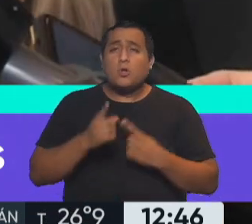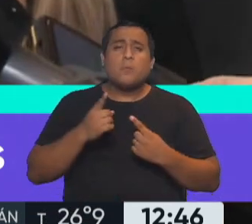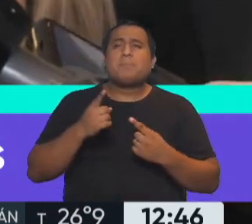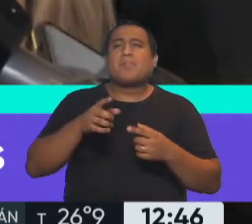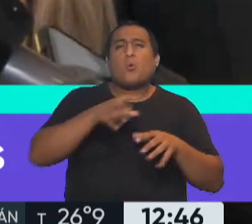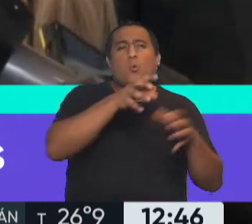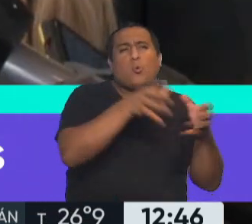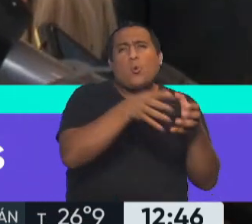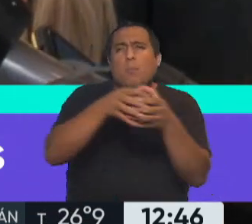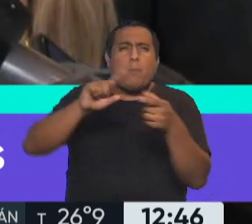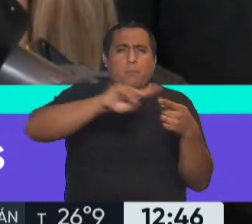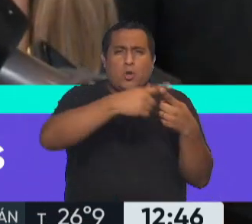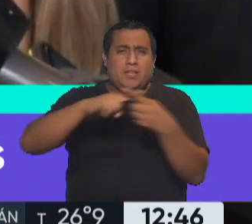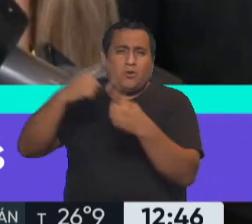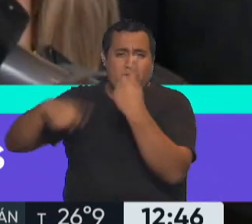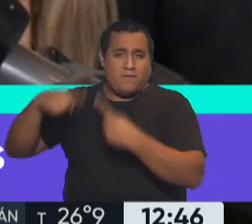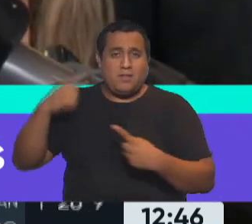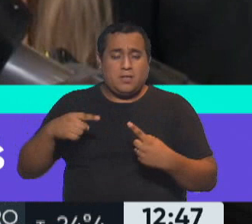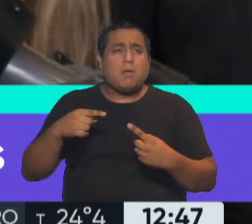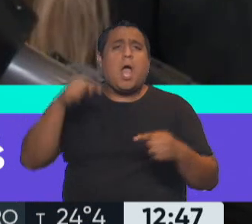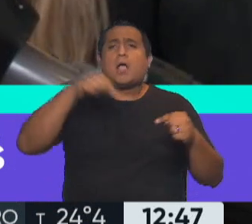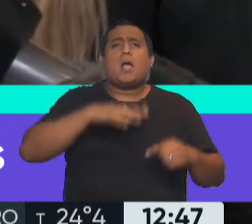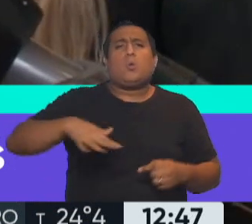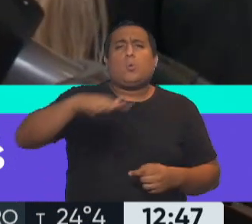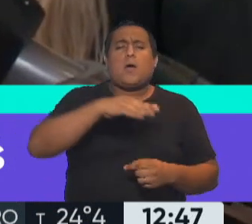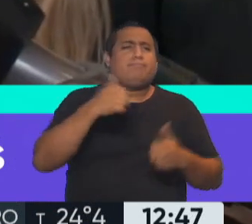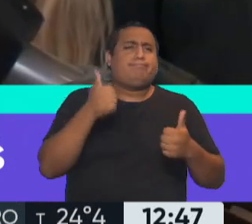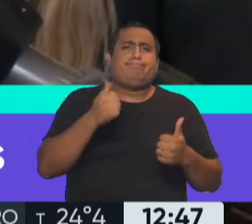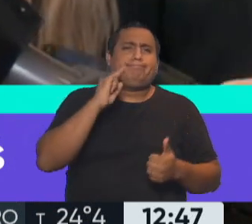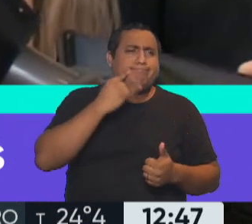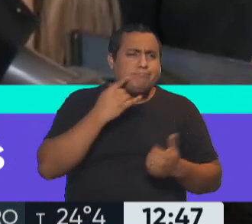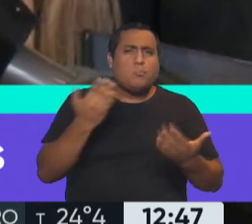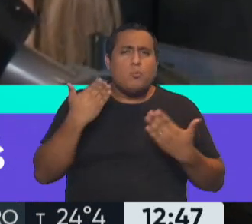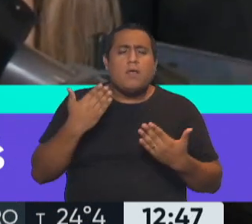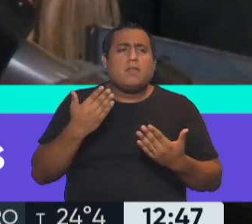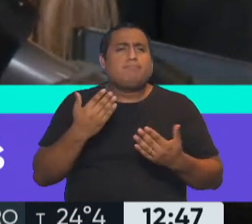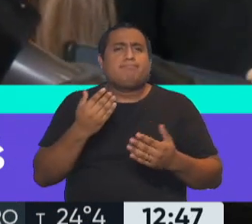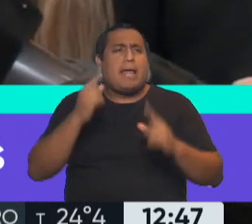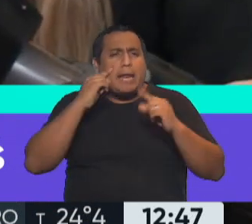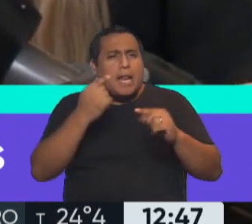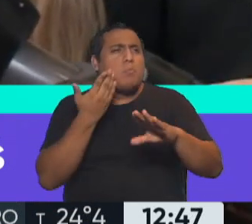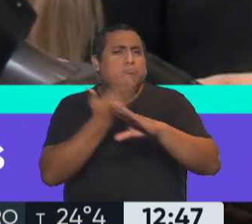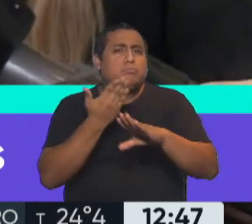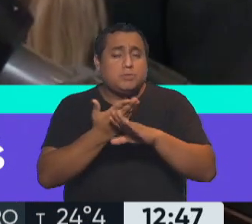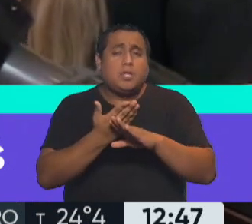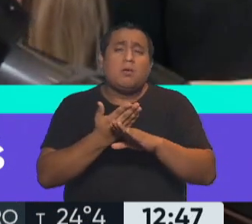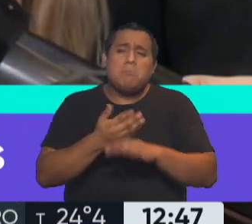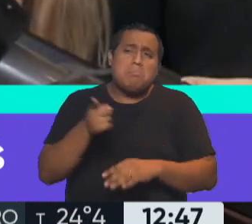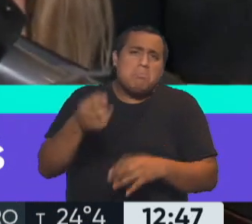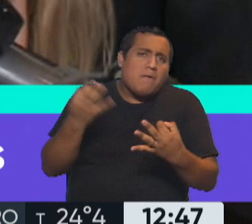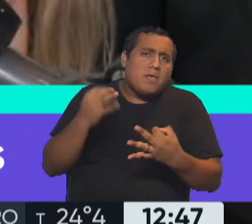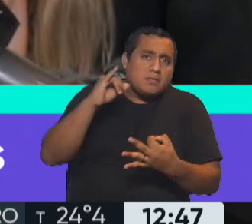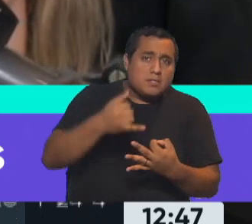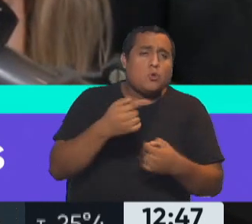espacios políticos, el lugar más cómodo para escuchar y para defender sus reclamos. Sus reclamos son absolutamente razonables y